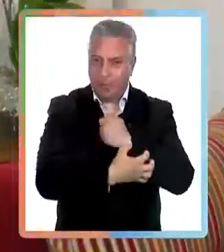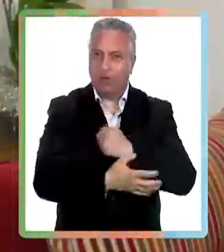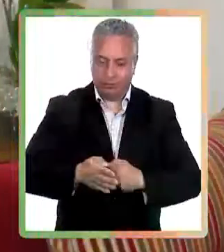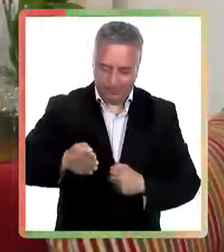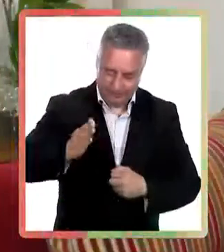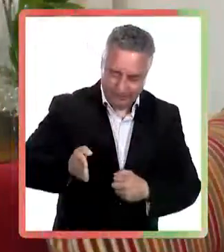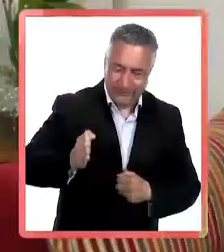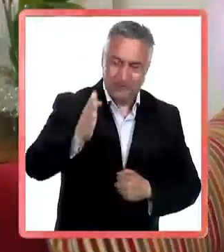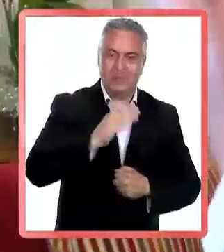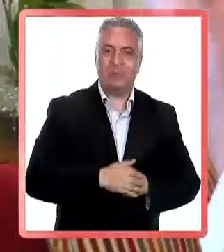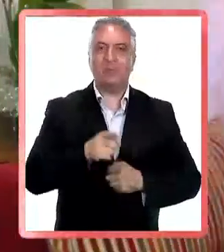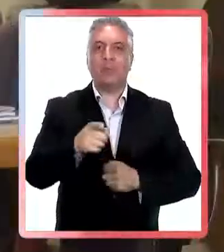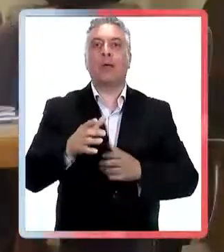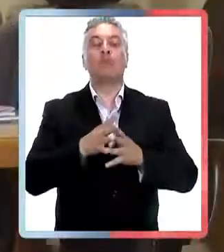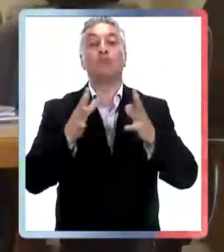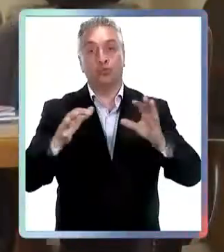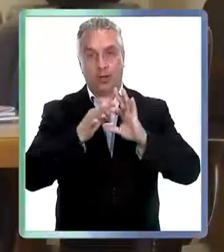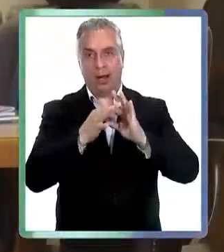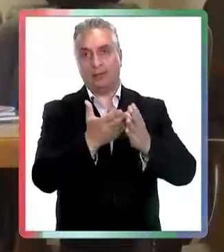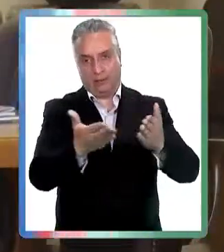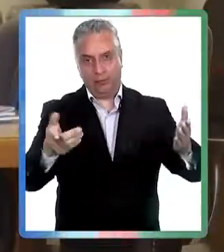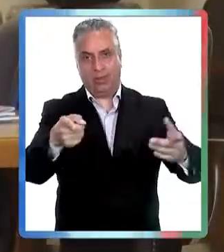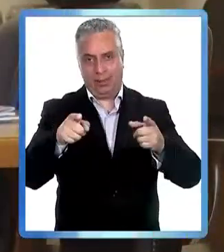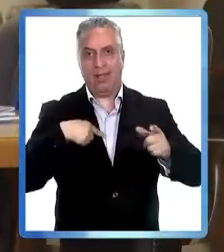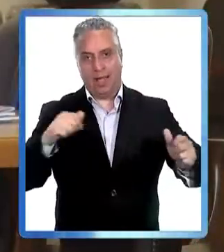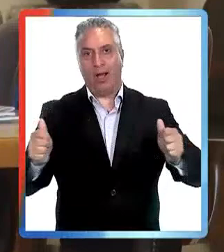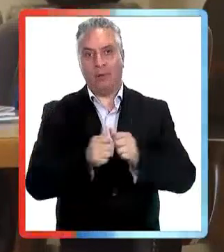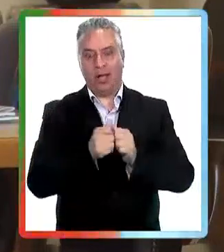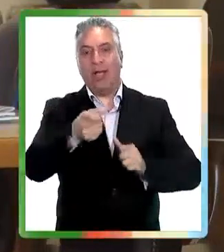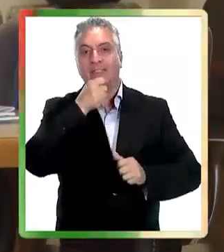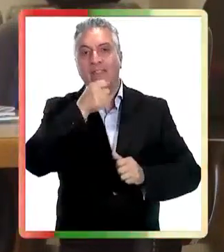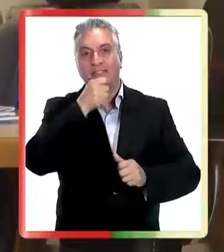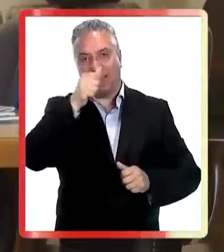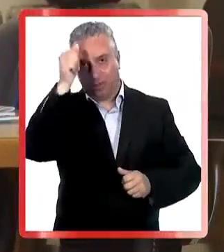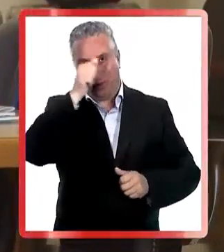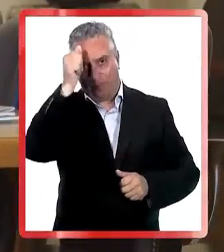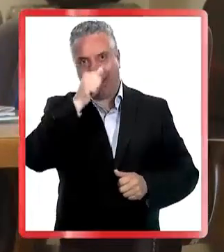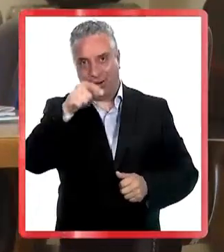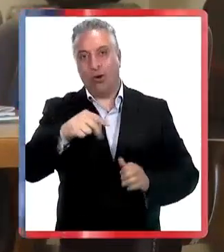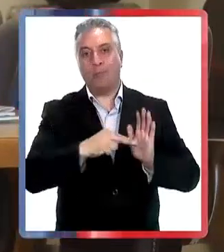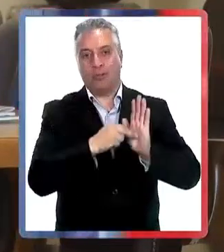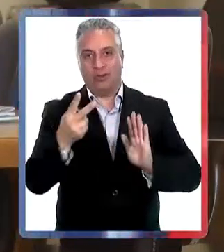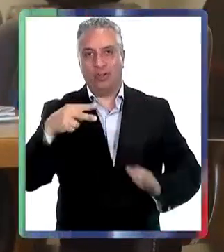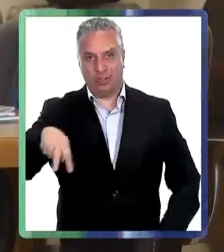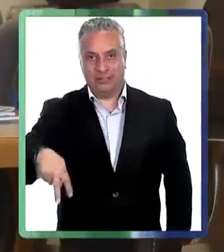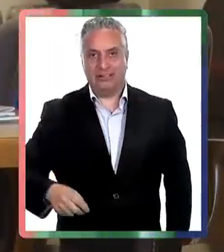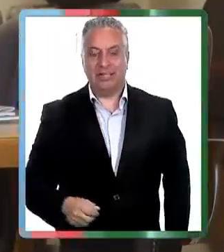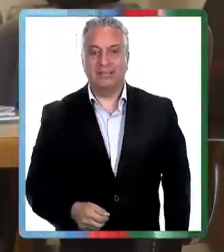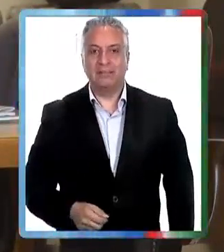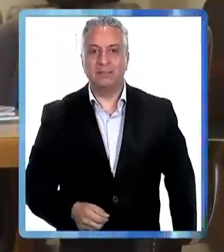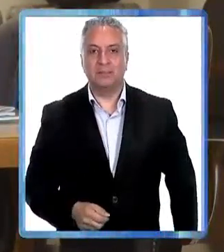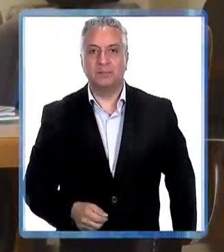seguimos adelante. Y muchas gracias a ustedes también por acompañarnos en la entrevista del domingo de Portavoz Noticias. Nos vemos la próxima semana.